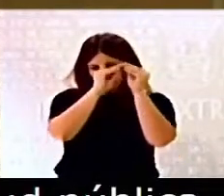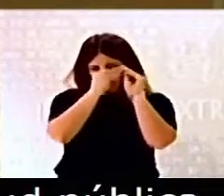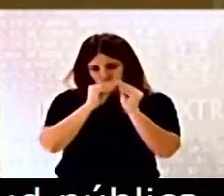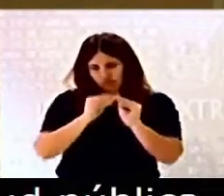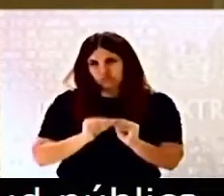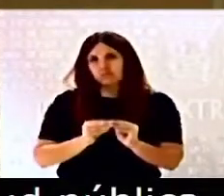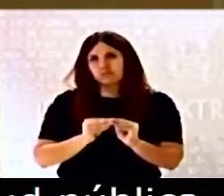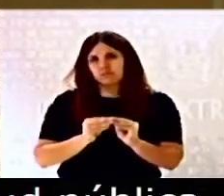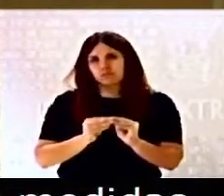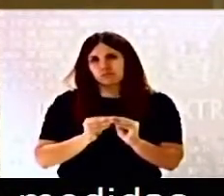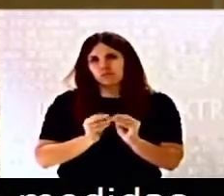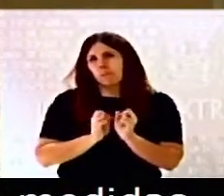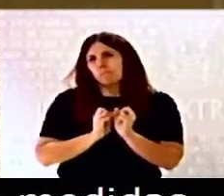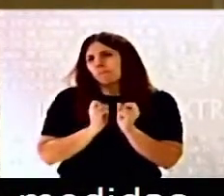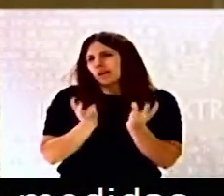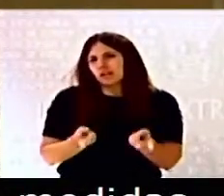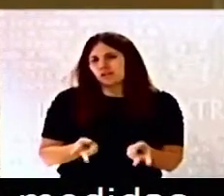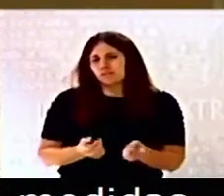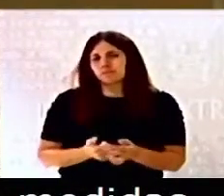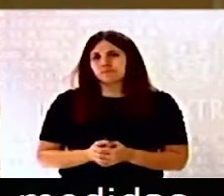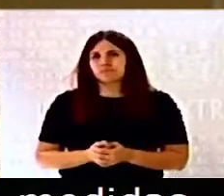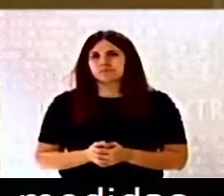para adoptar